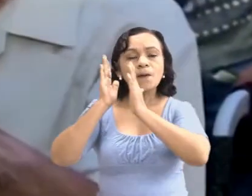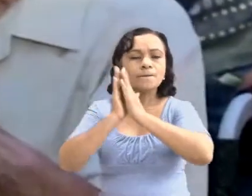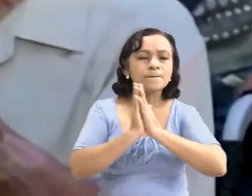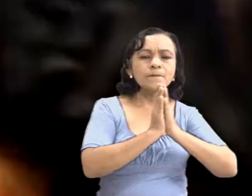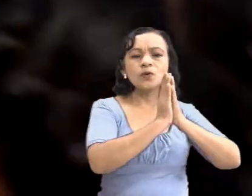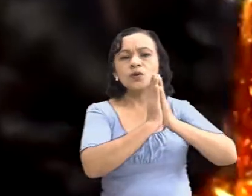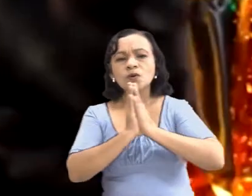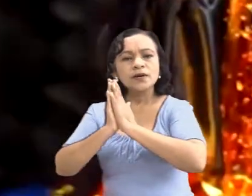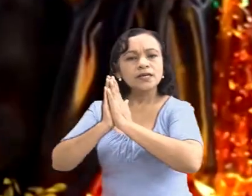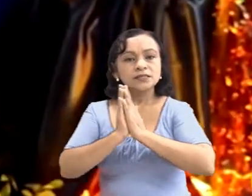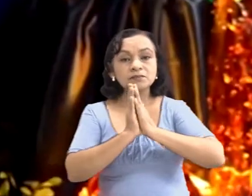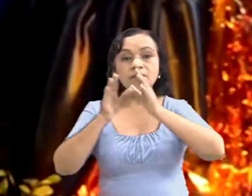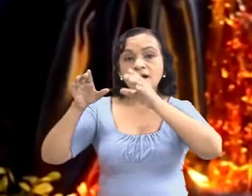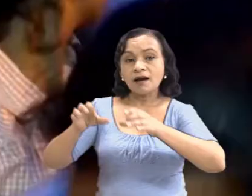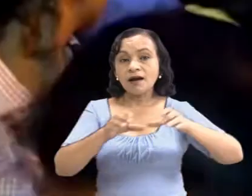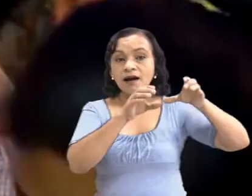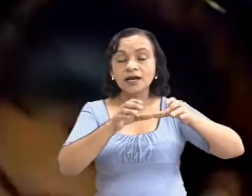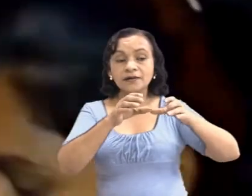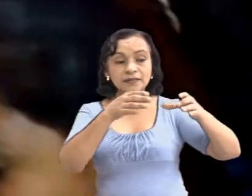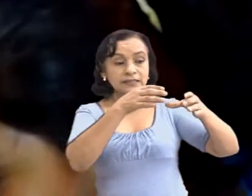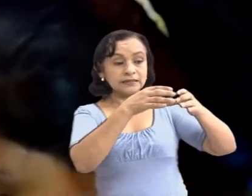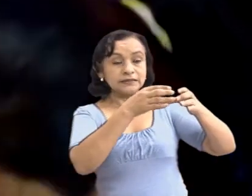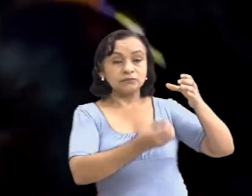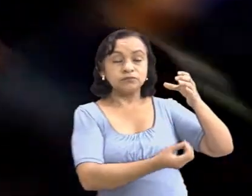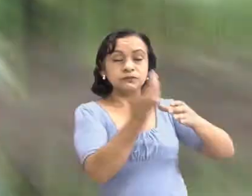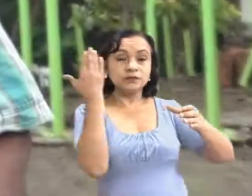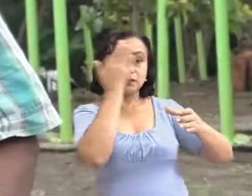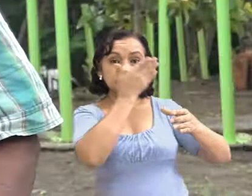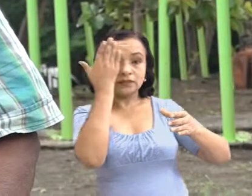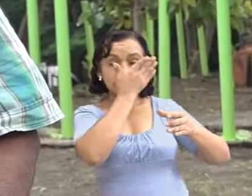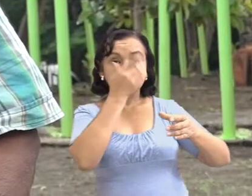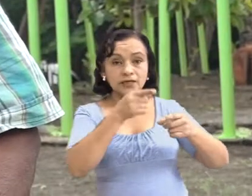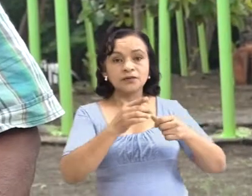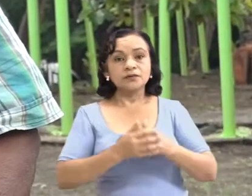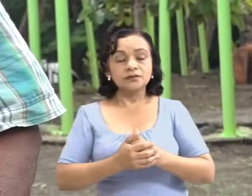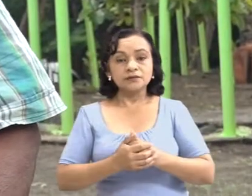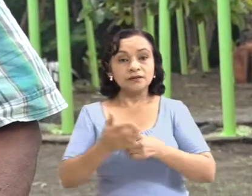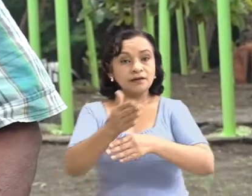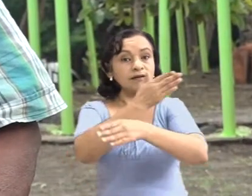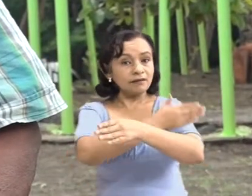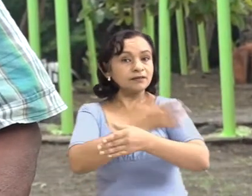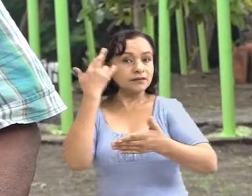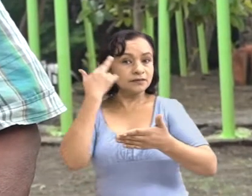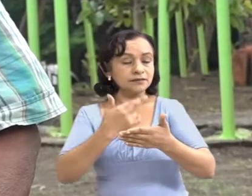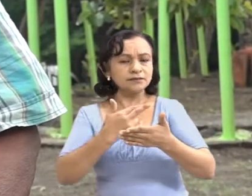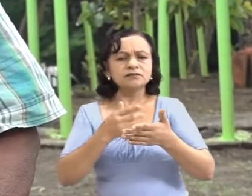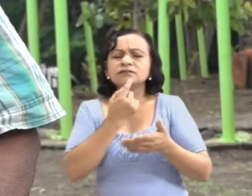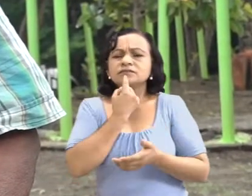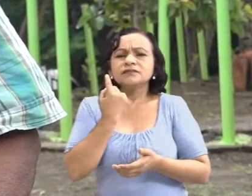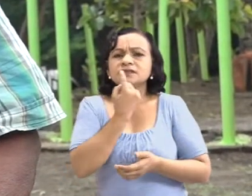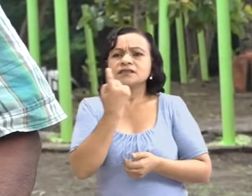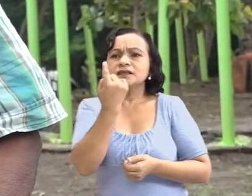está ligada directamente a la actividad del volcán Cerro Negro de este tiempo. Muy dura, por eso le decía yo de que aquí quien